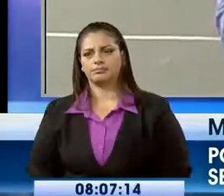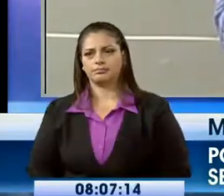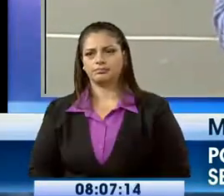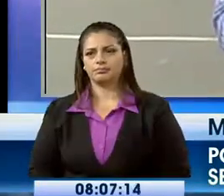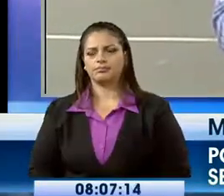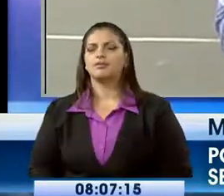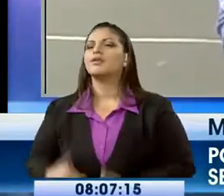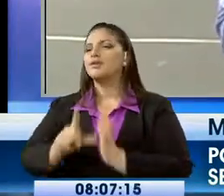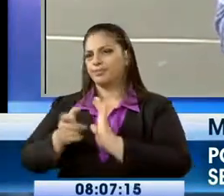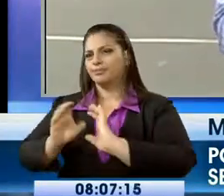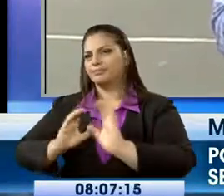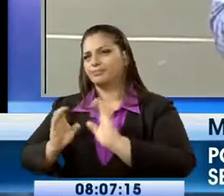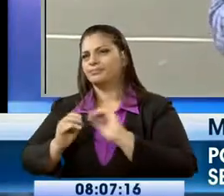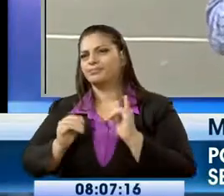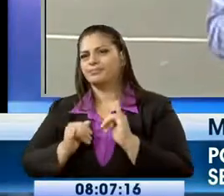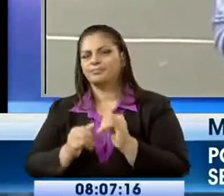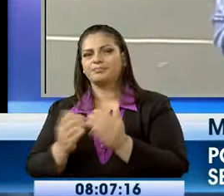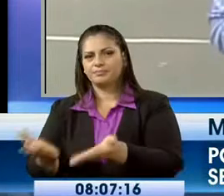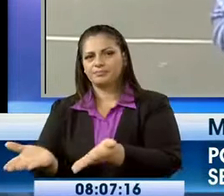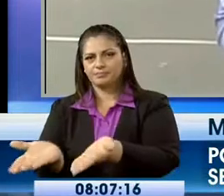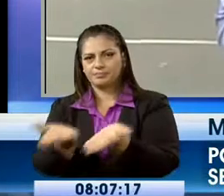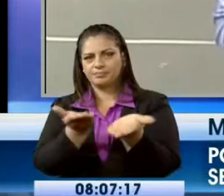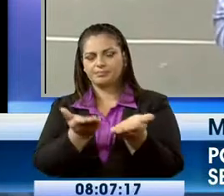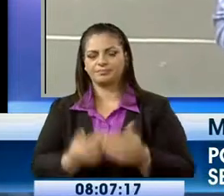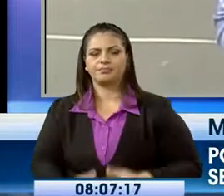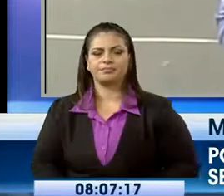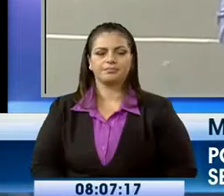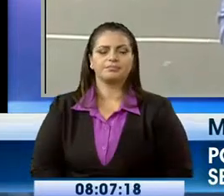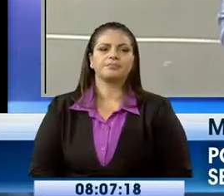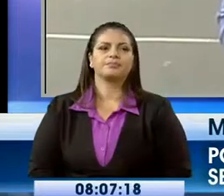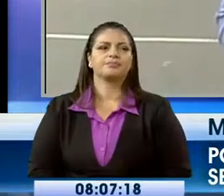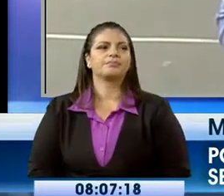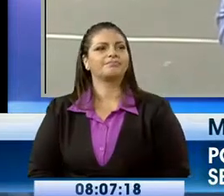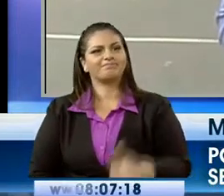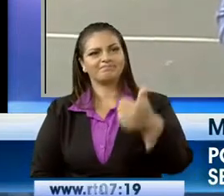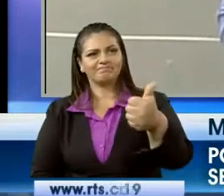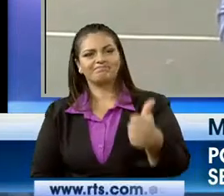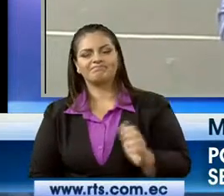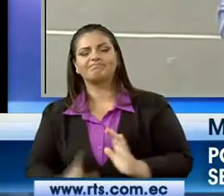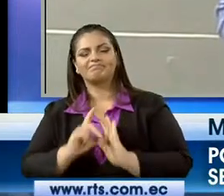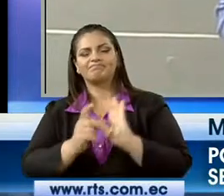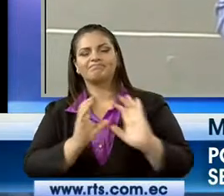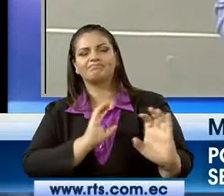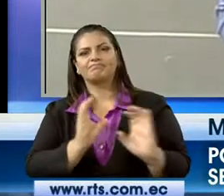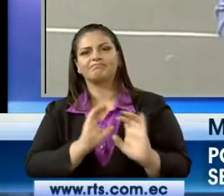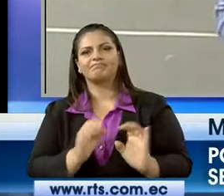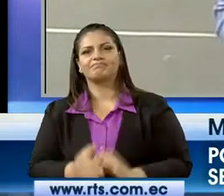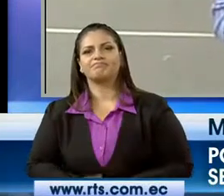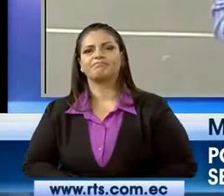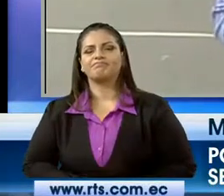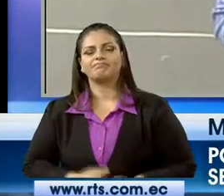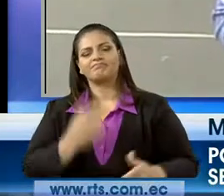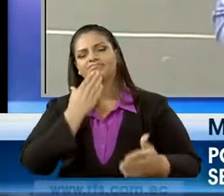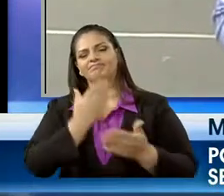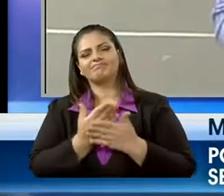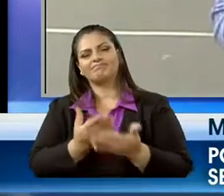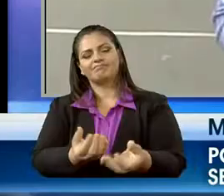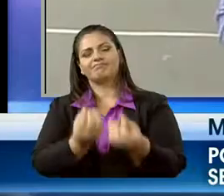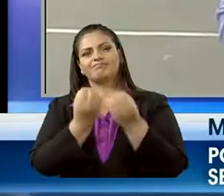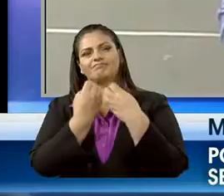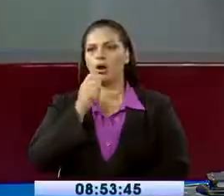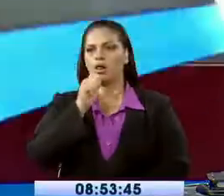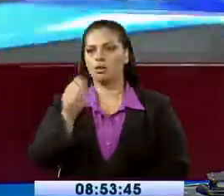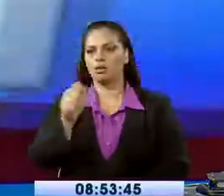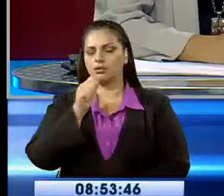enlazar nuevamente para conversar con la comunidad. Correcto, volveremos a conversar contigo entonces, Julio César. Gracias por la información brindada en este momento,